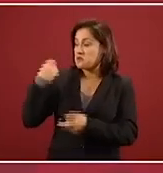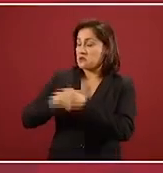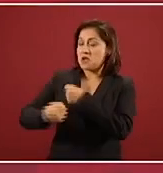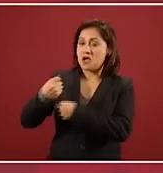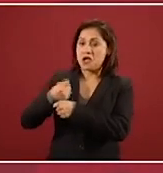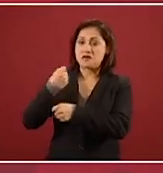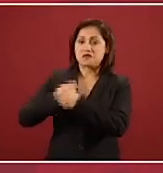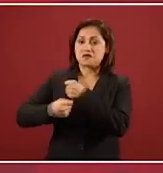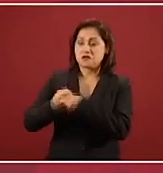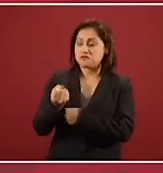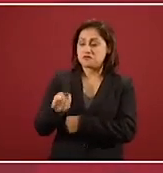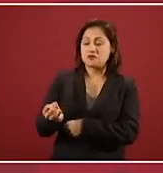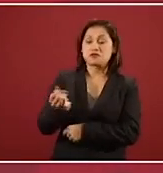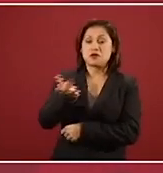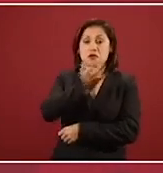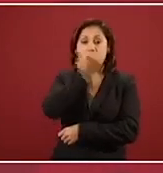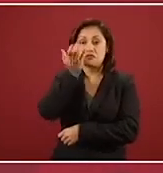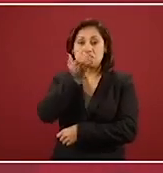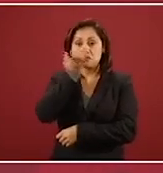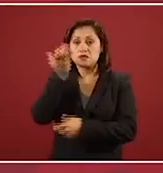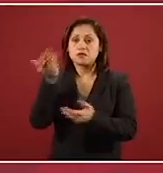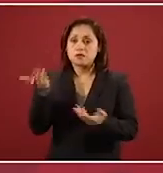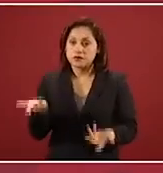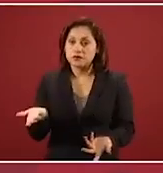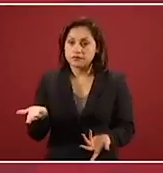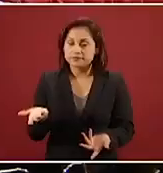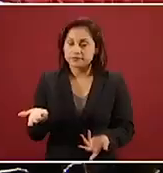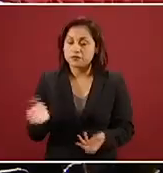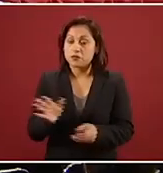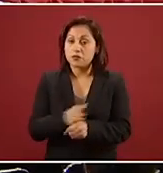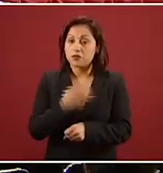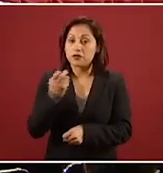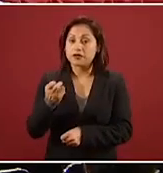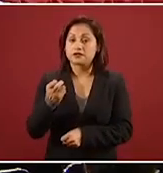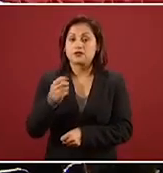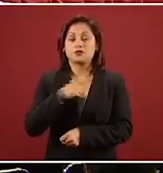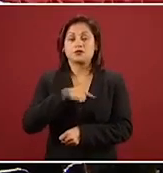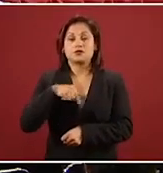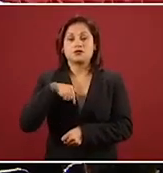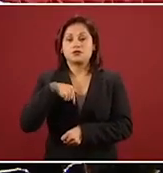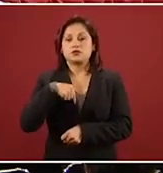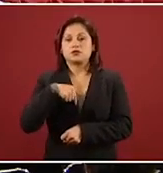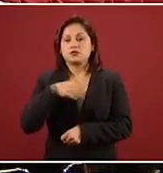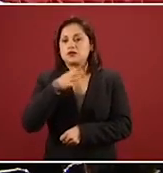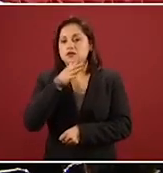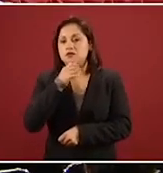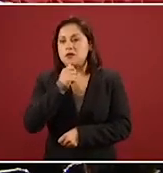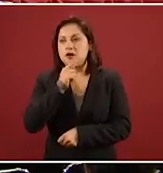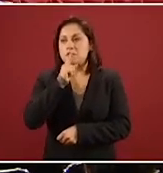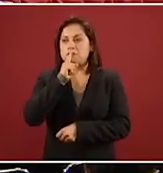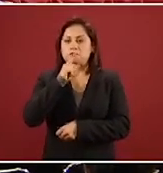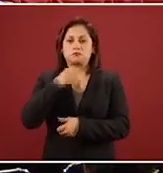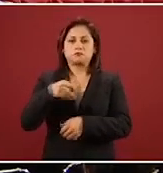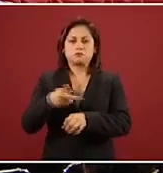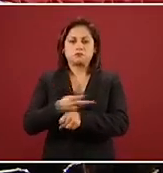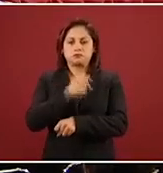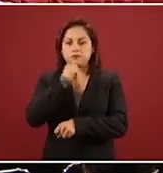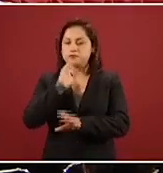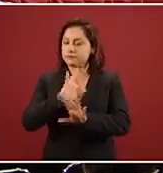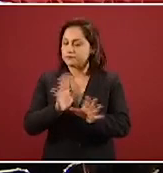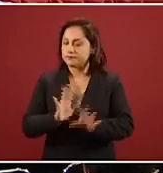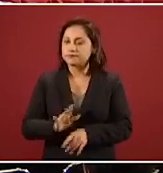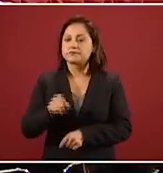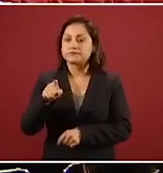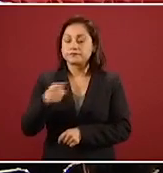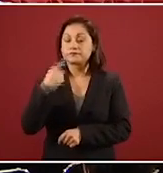No podemos quedarnos callados. Ayer hablamos de este tema, de cómo en diciembre, en vez de que